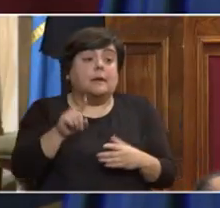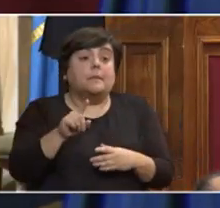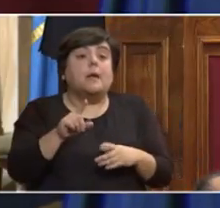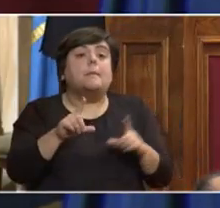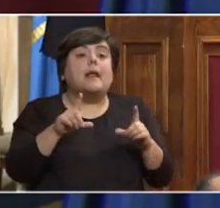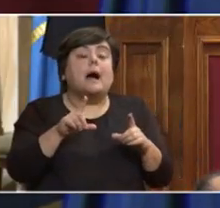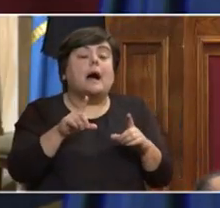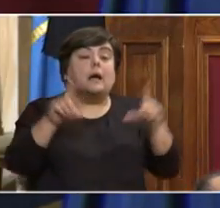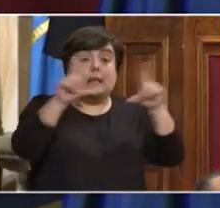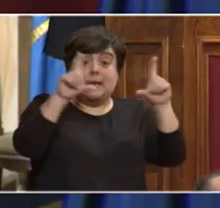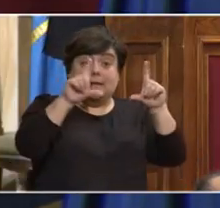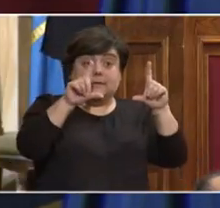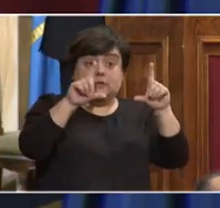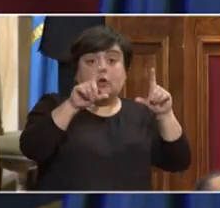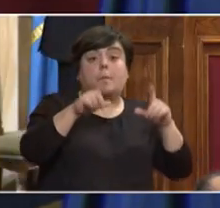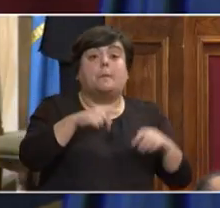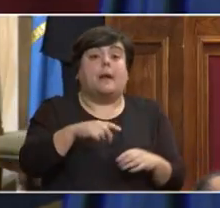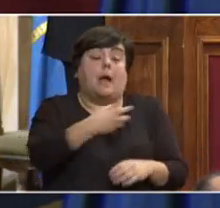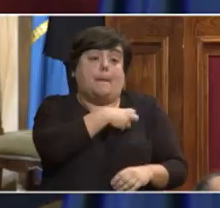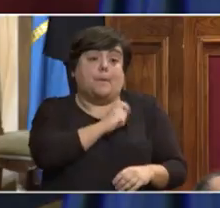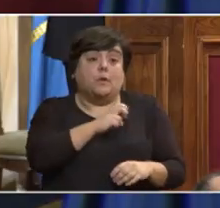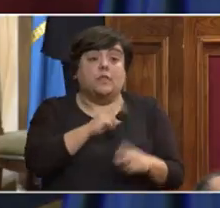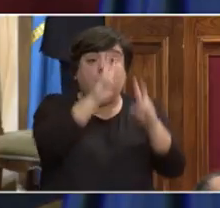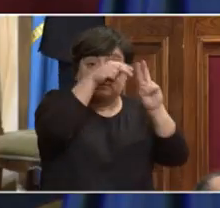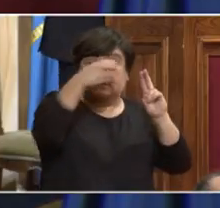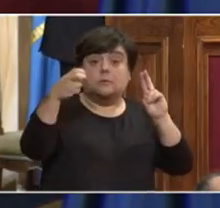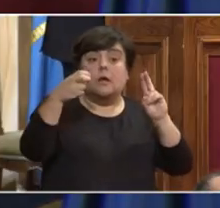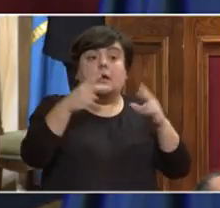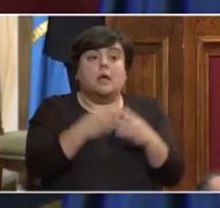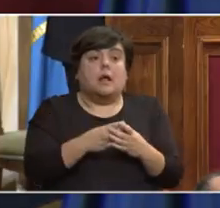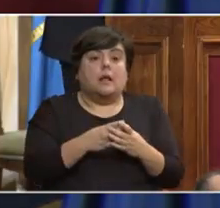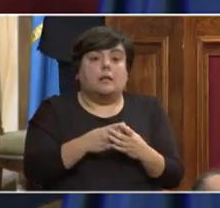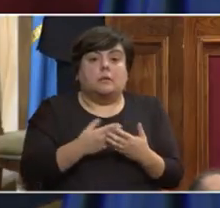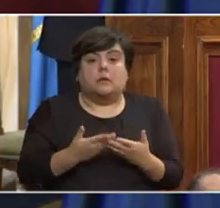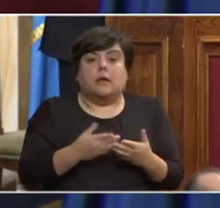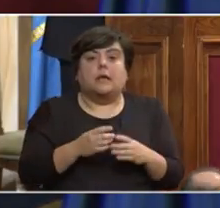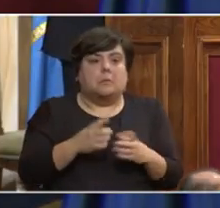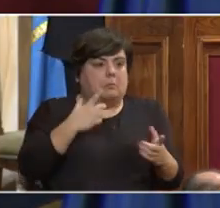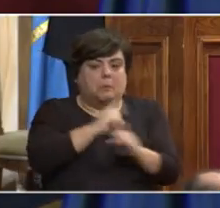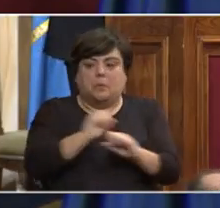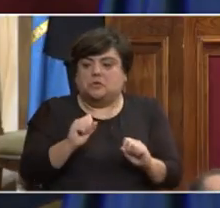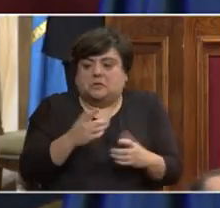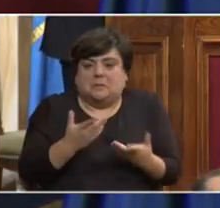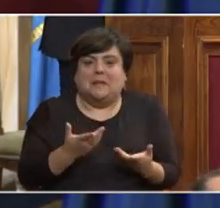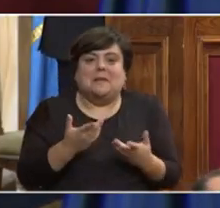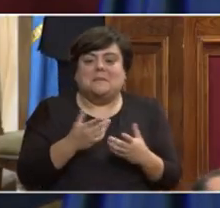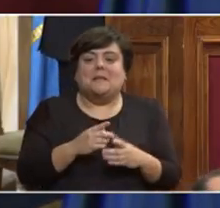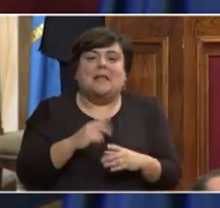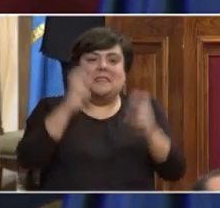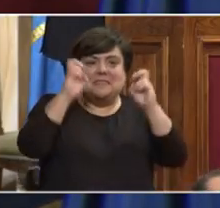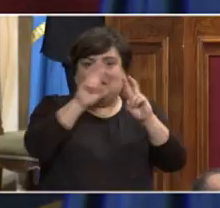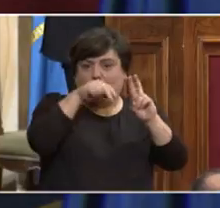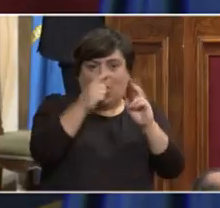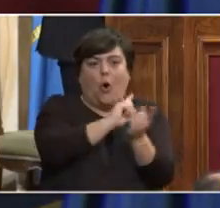policial sobre el teniente Stanley y el sargento Morrison, titulada Deber imposible, rebautizada por los críticos Imposible